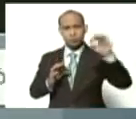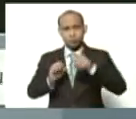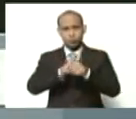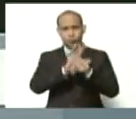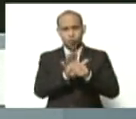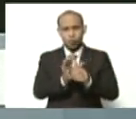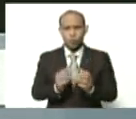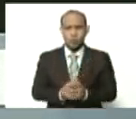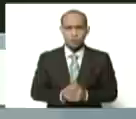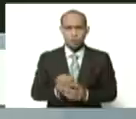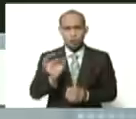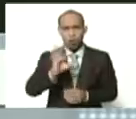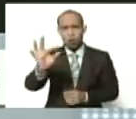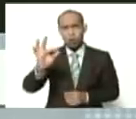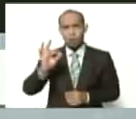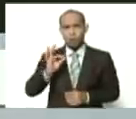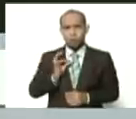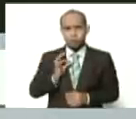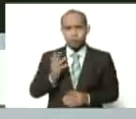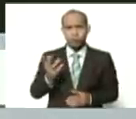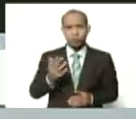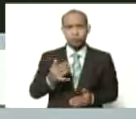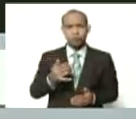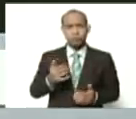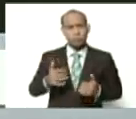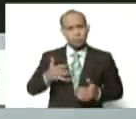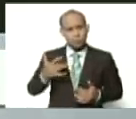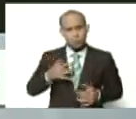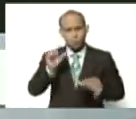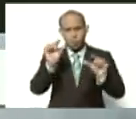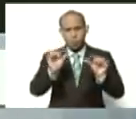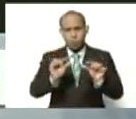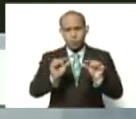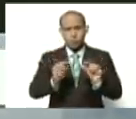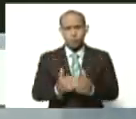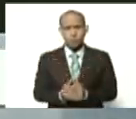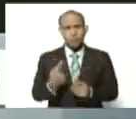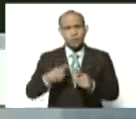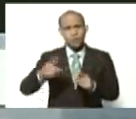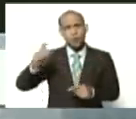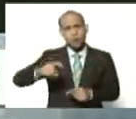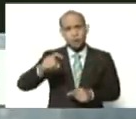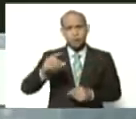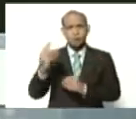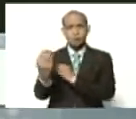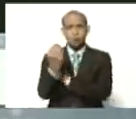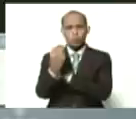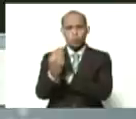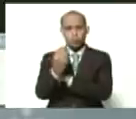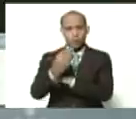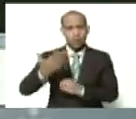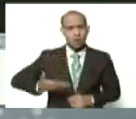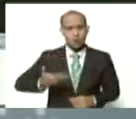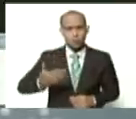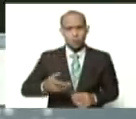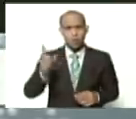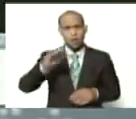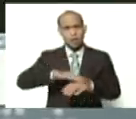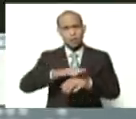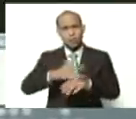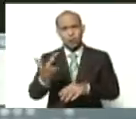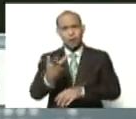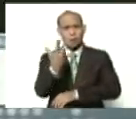contrae, tenga síntomas muy leves. Pero necesitamos seguir cuidándonos porque, inclusive